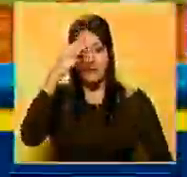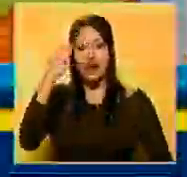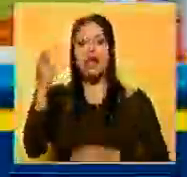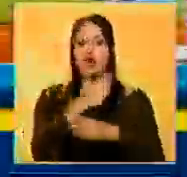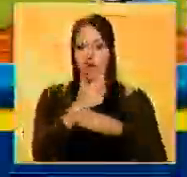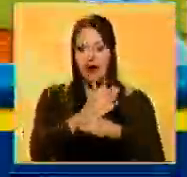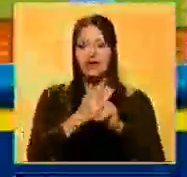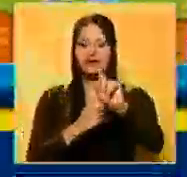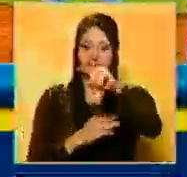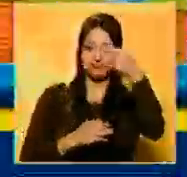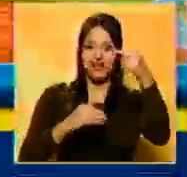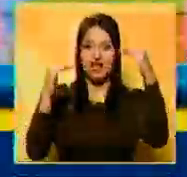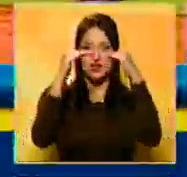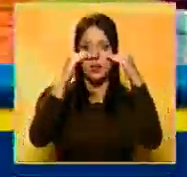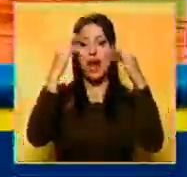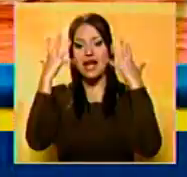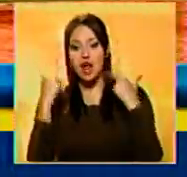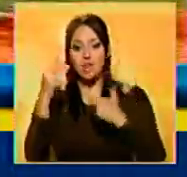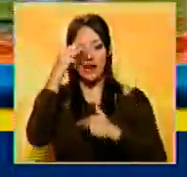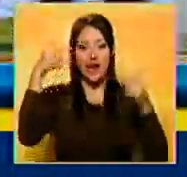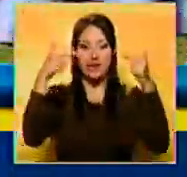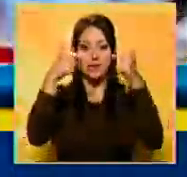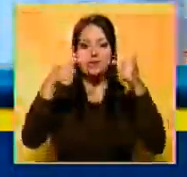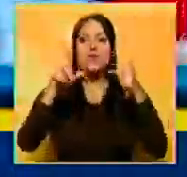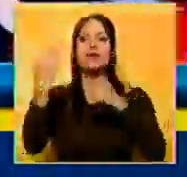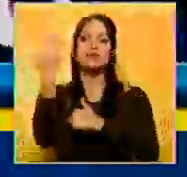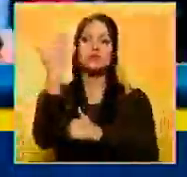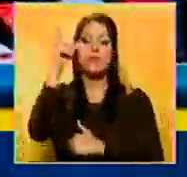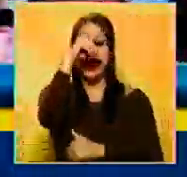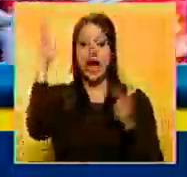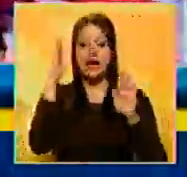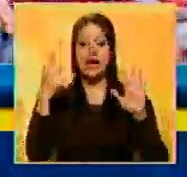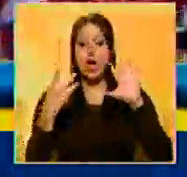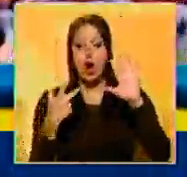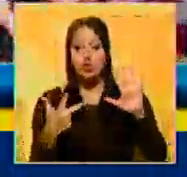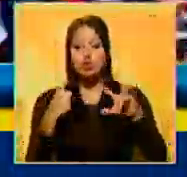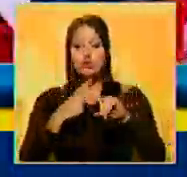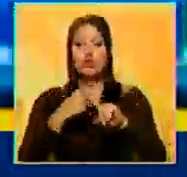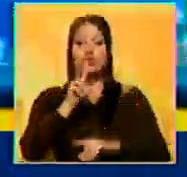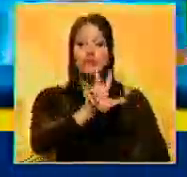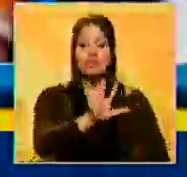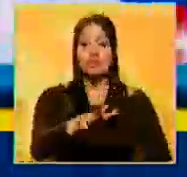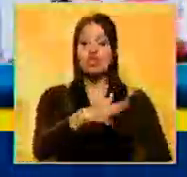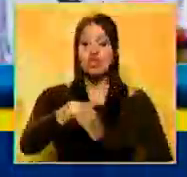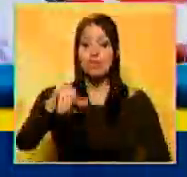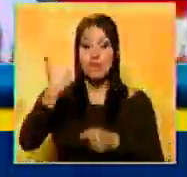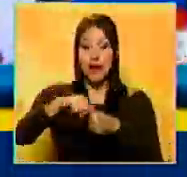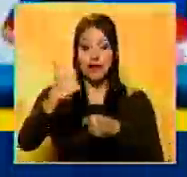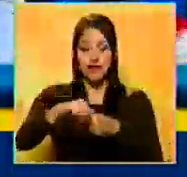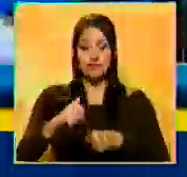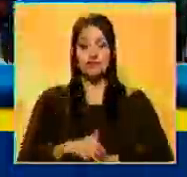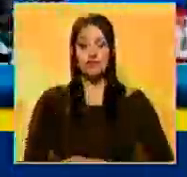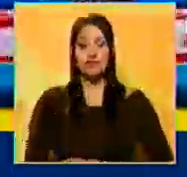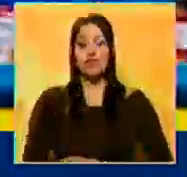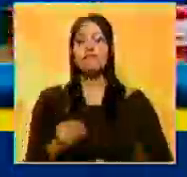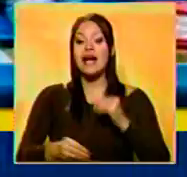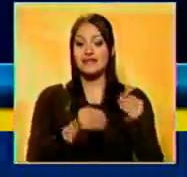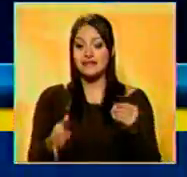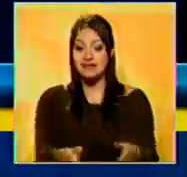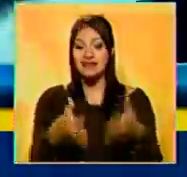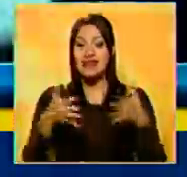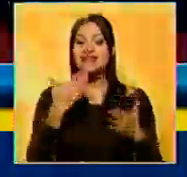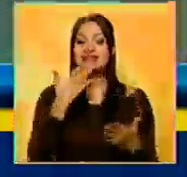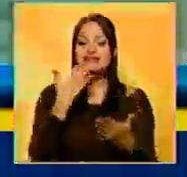comparte la punta con los melenudos luego de caer ante las Águilas del zulia Ocho carreras por tres en maracaivo los rapaces se llevaron la victoria